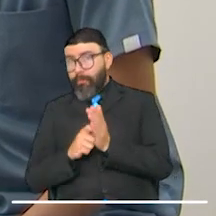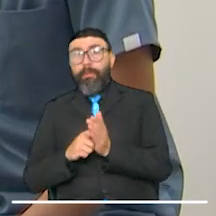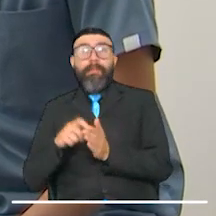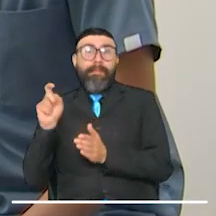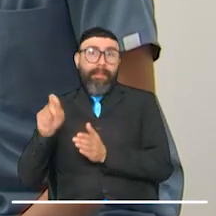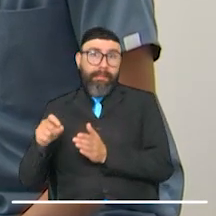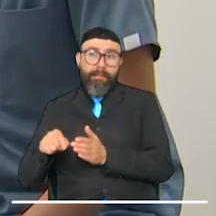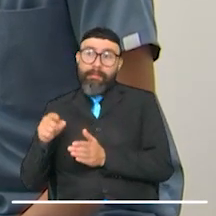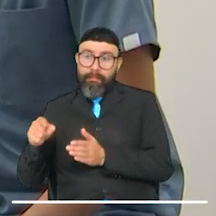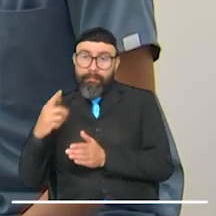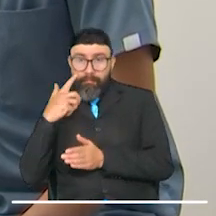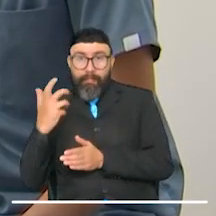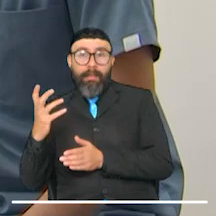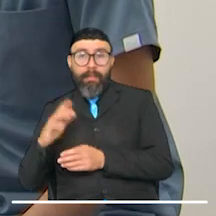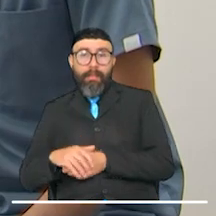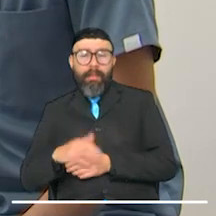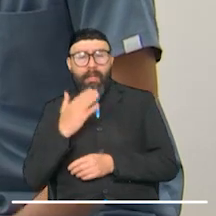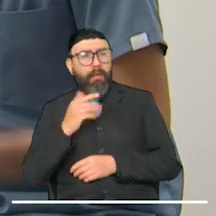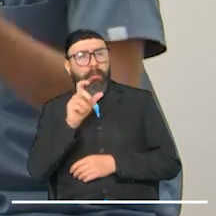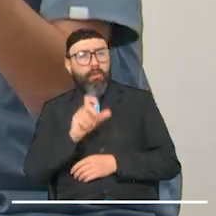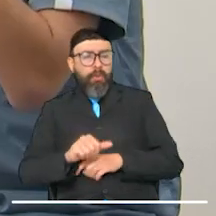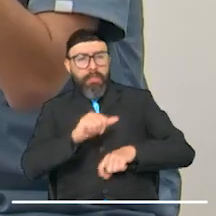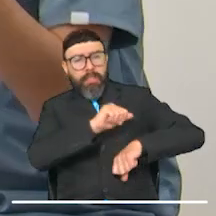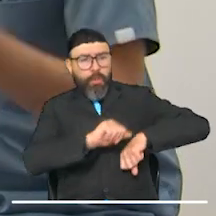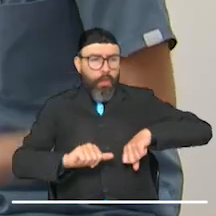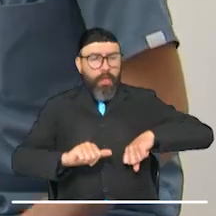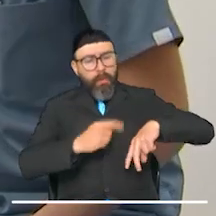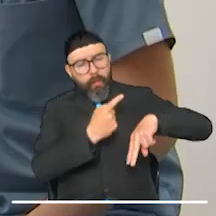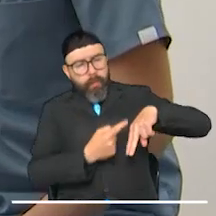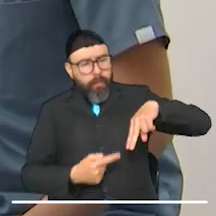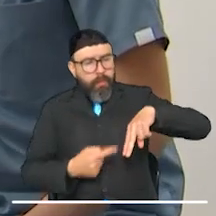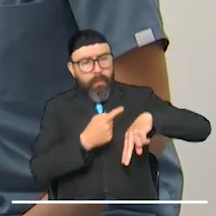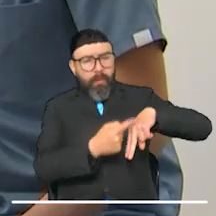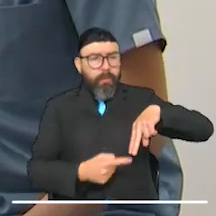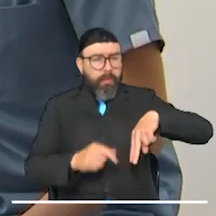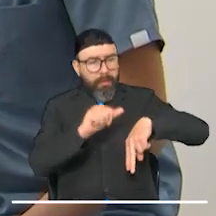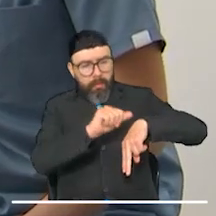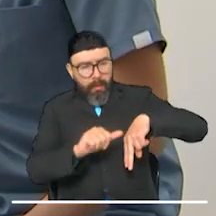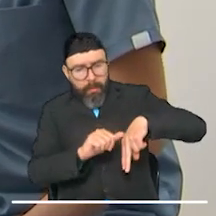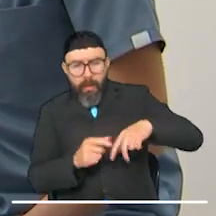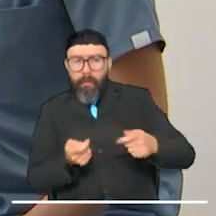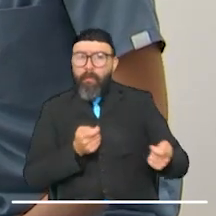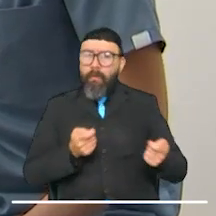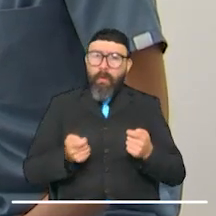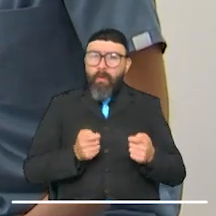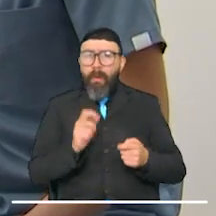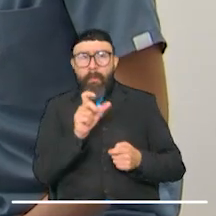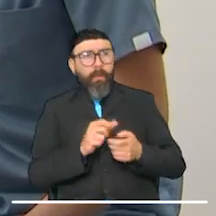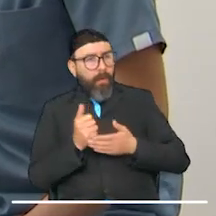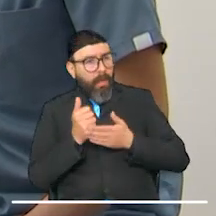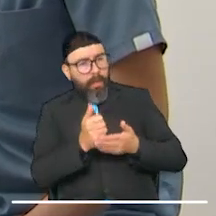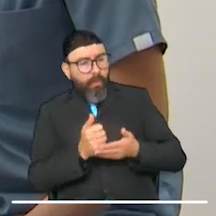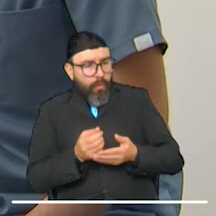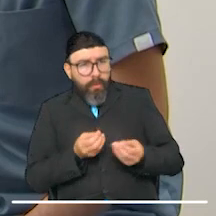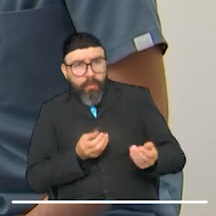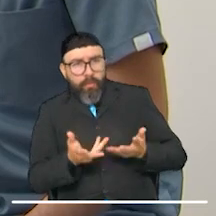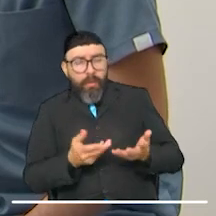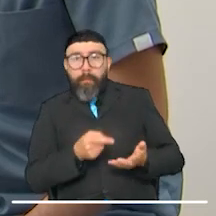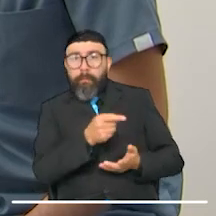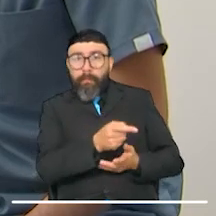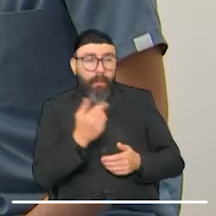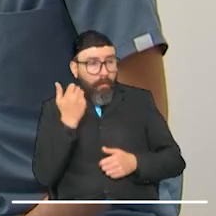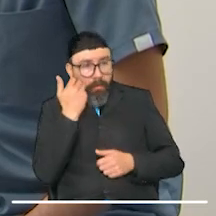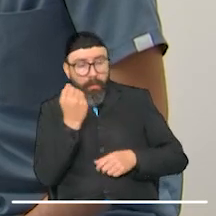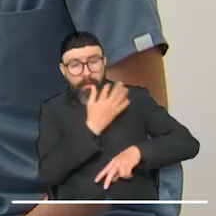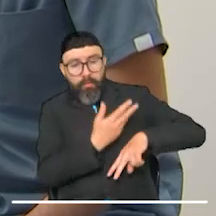hacer nada decir un cirujano un vascular que quiera tratar correctamente a su paciente de enfermedades circulatorias